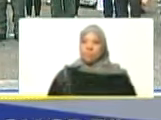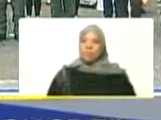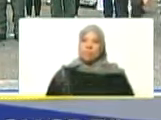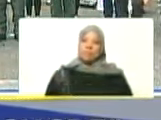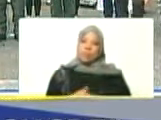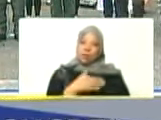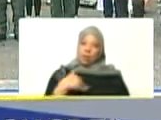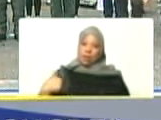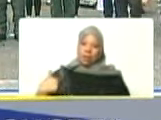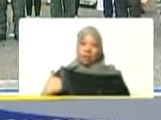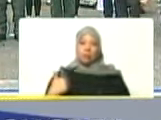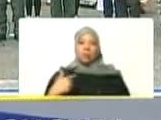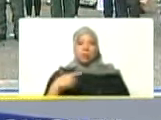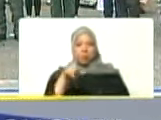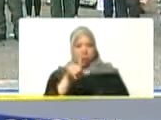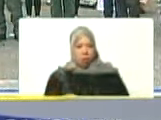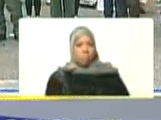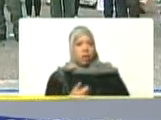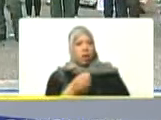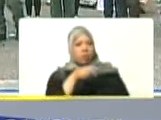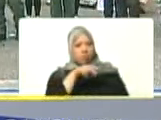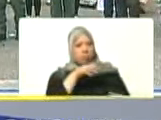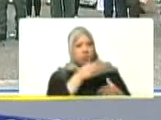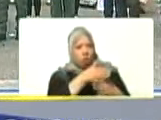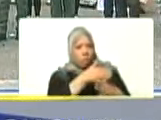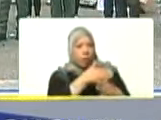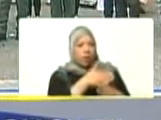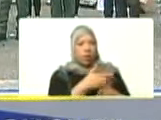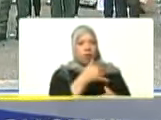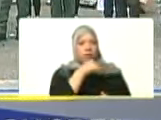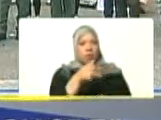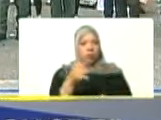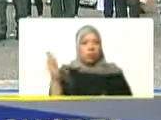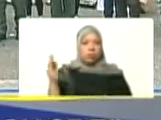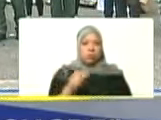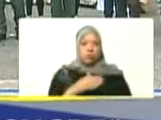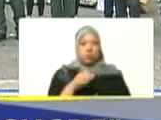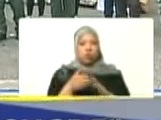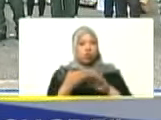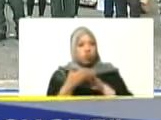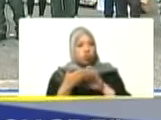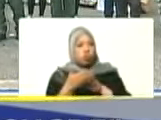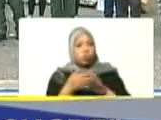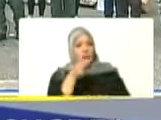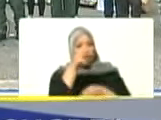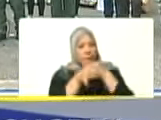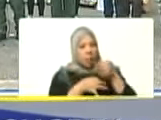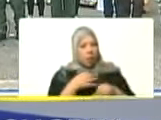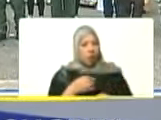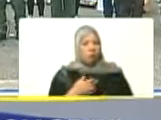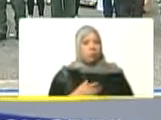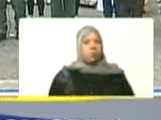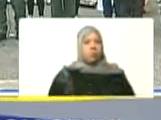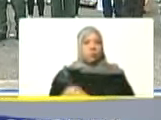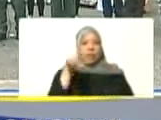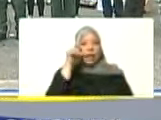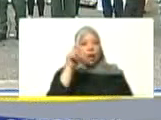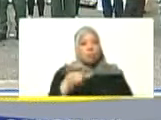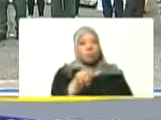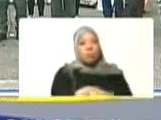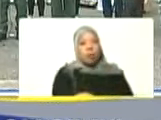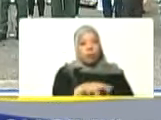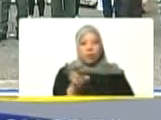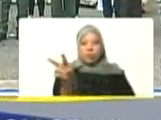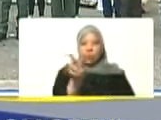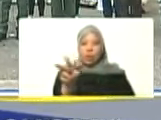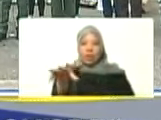quiere hablar, nos quiere decir, cuando llegamos aquí ya estaban las brigadas de soluciones, yo quiero que sea ella quien nos explique a todo el pueblo de Venezuela, ya estaban las